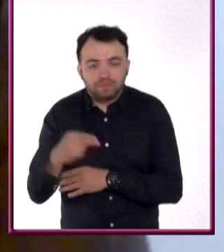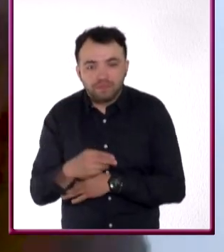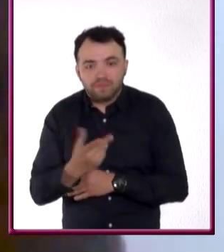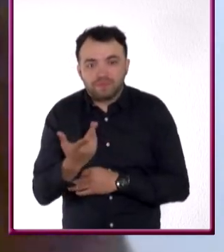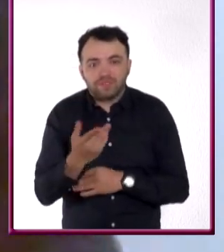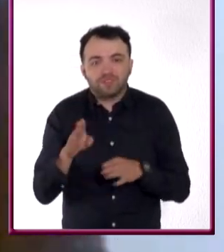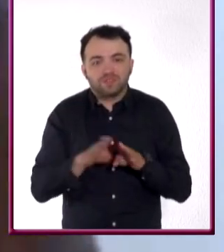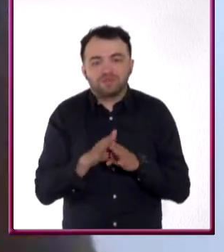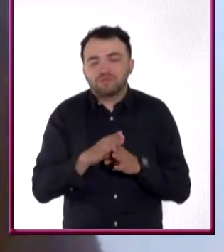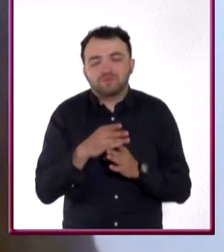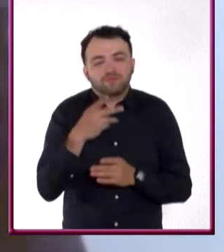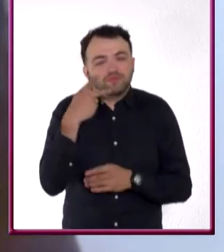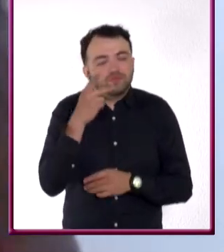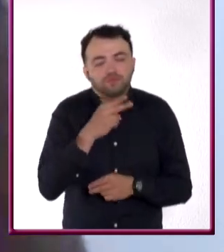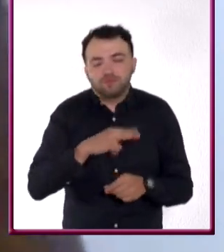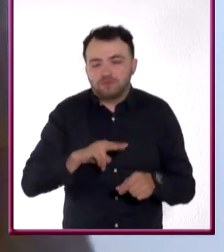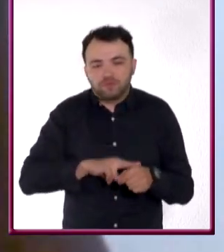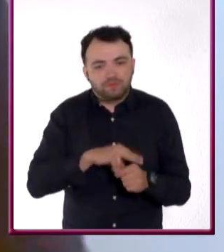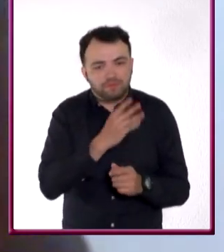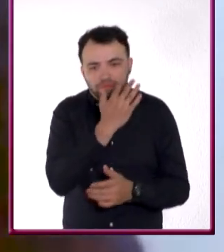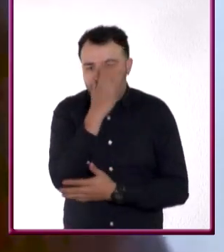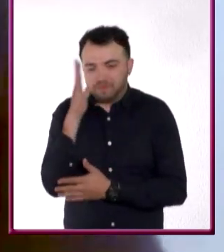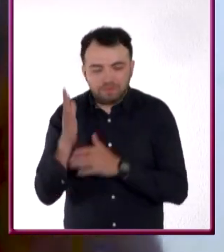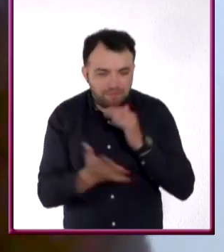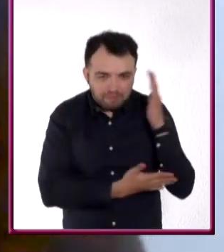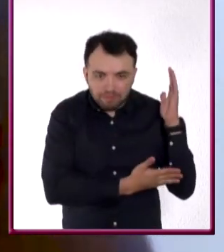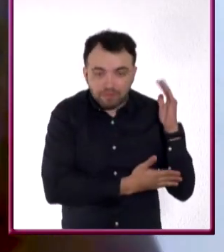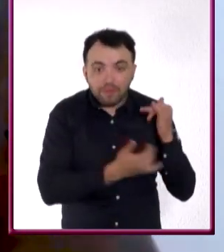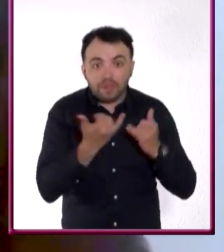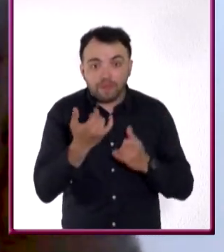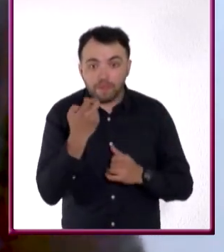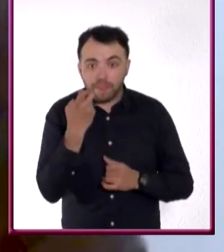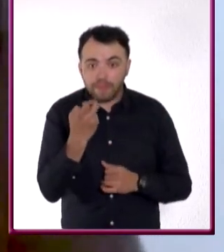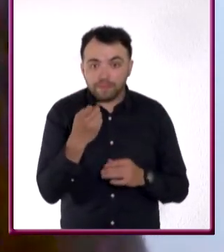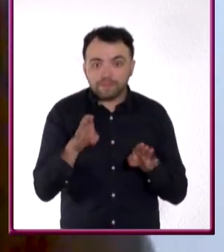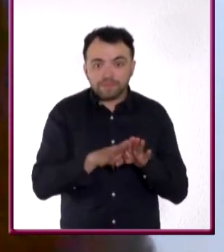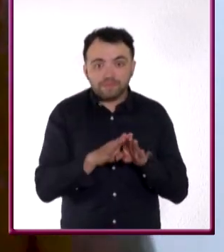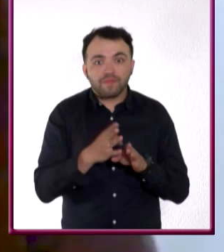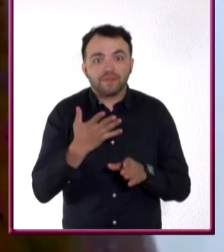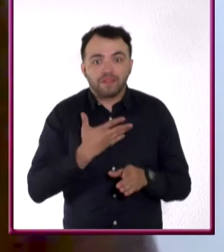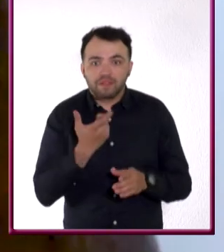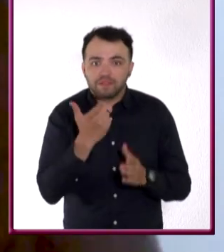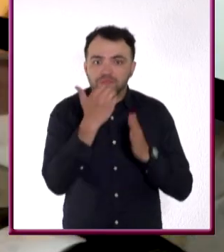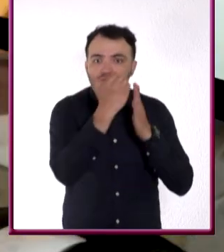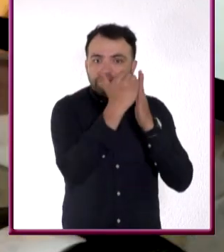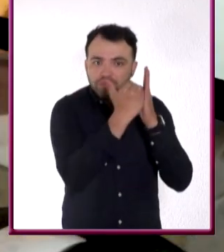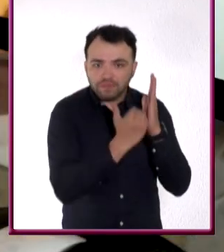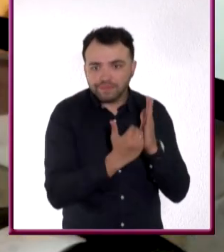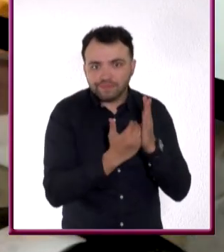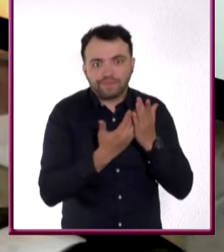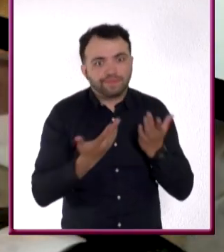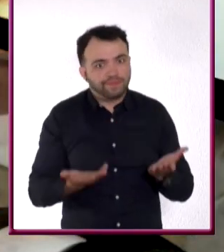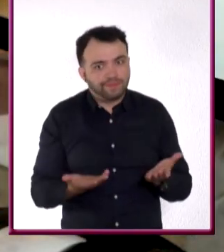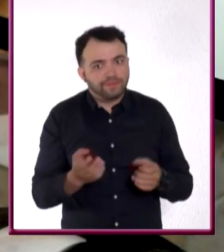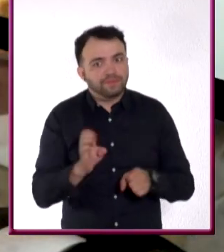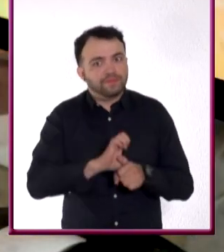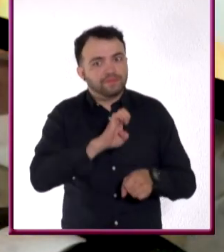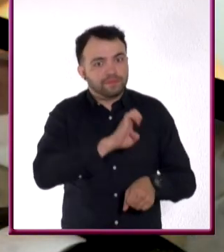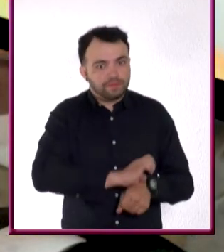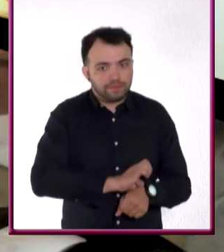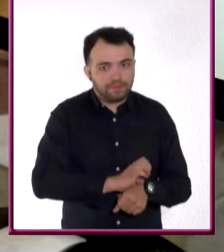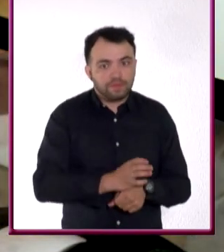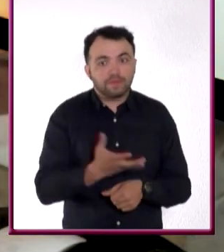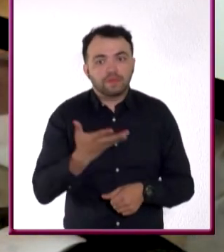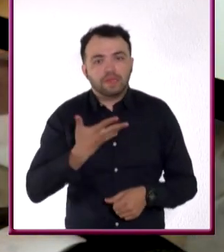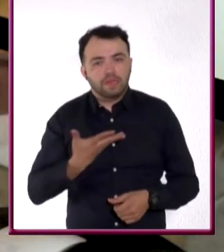Ahí influye mucho cambio climático y demás. Y eso genera presiones en el sistema económico, ¿no? Entonces,